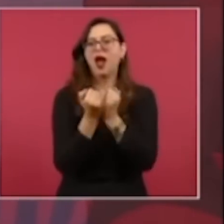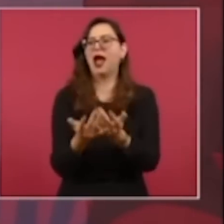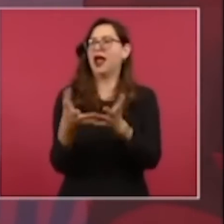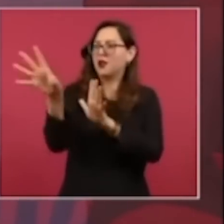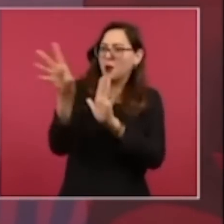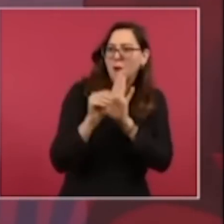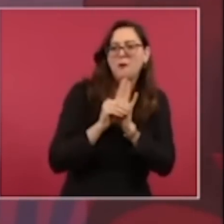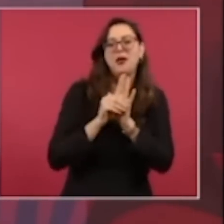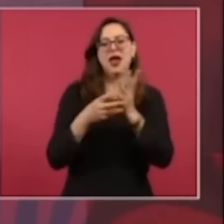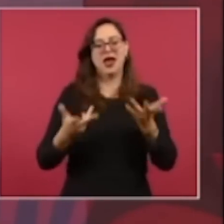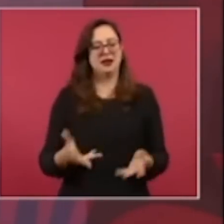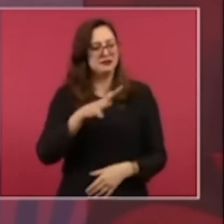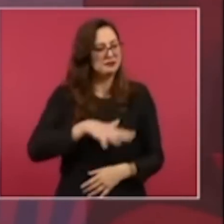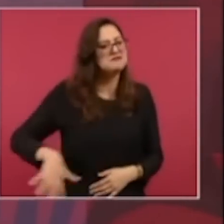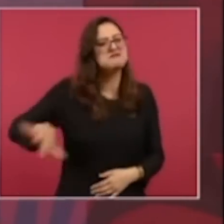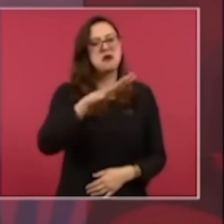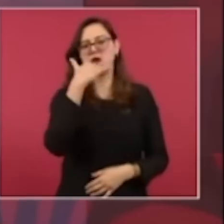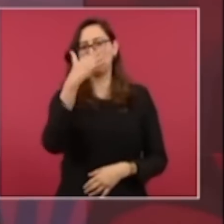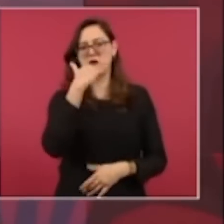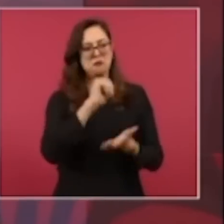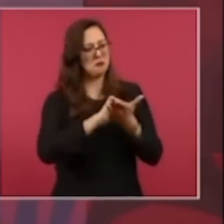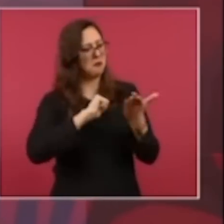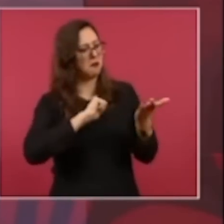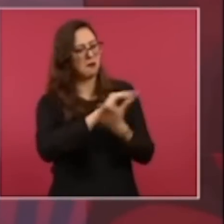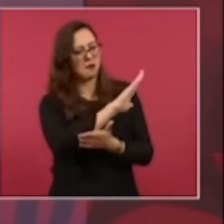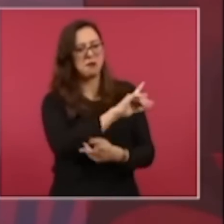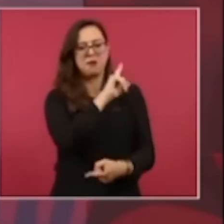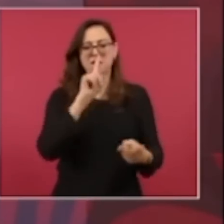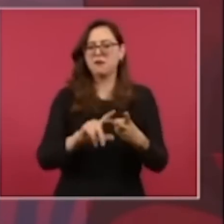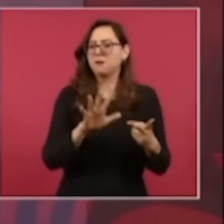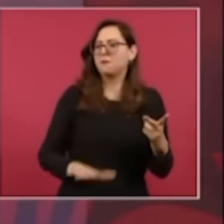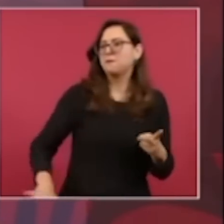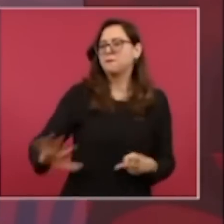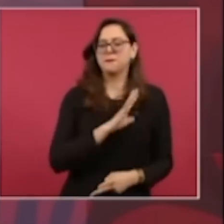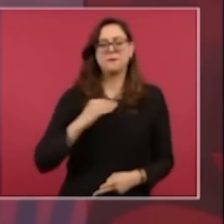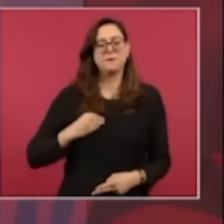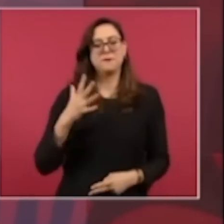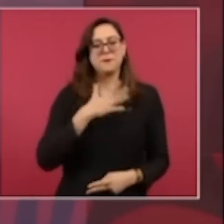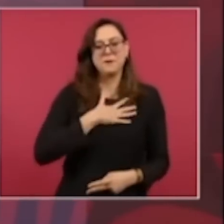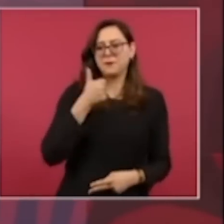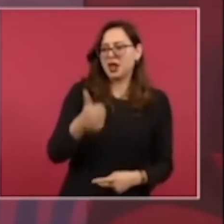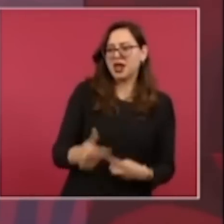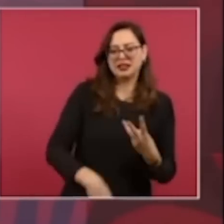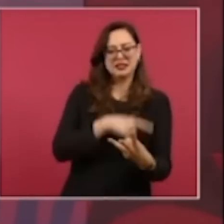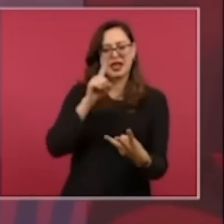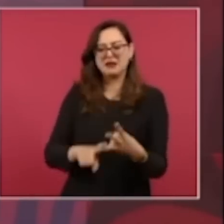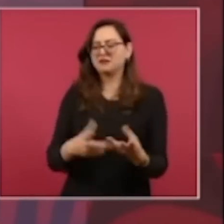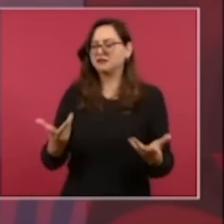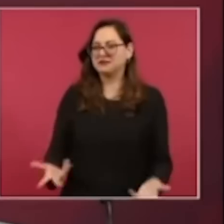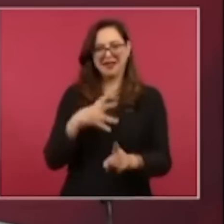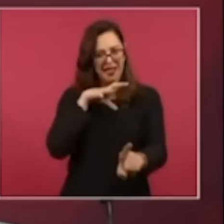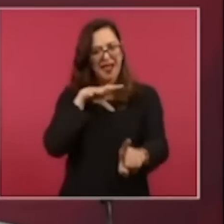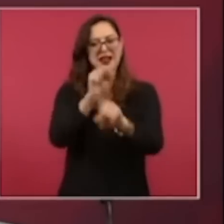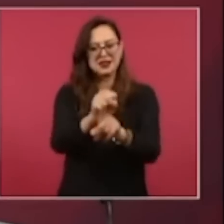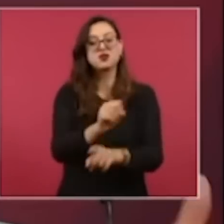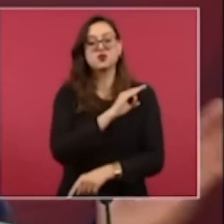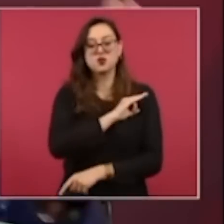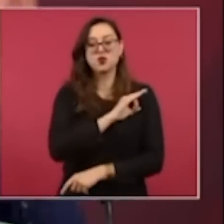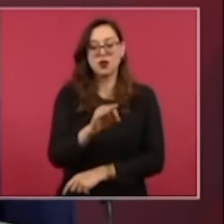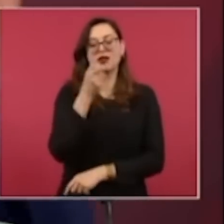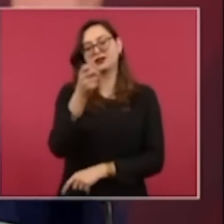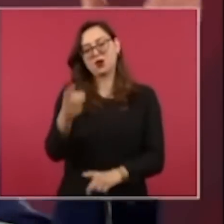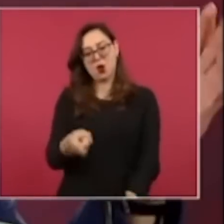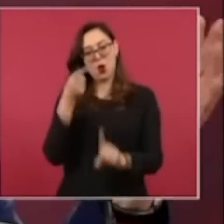haya corrupción, que haya estado de bienestar, y eso se puede lograr en el país. Hacia allá es que